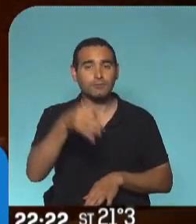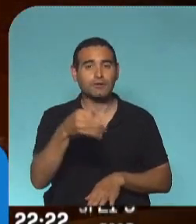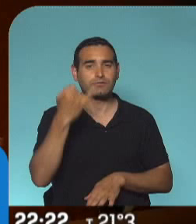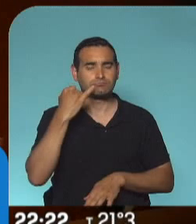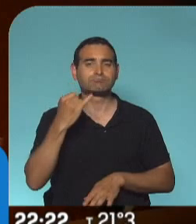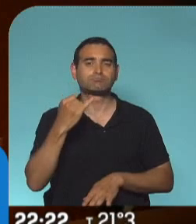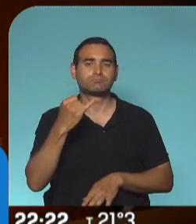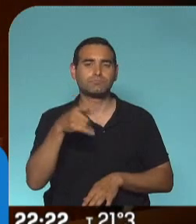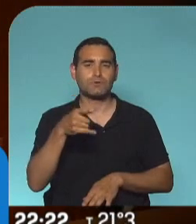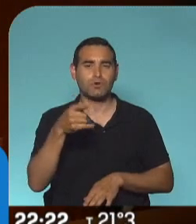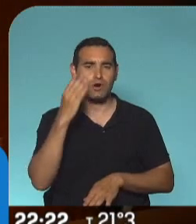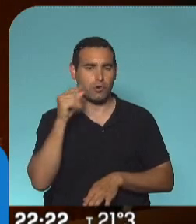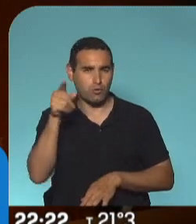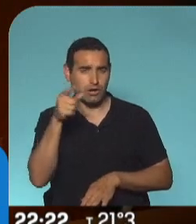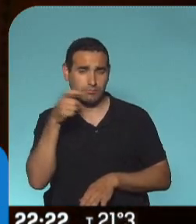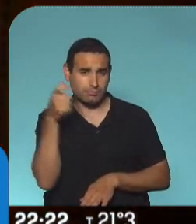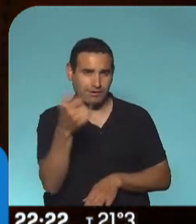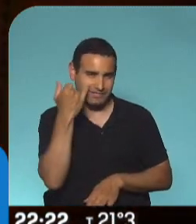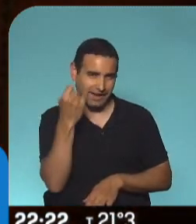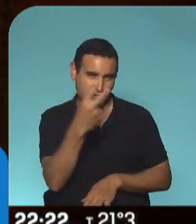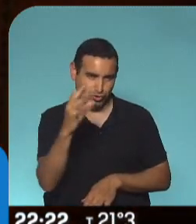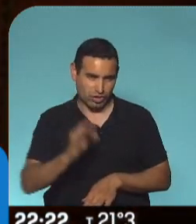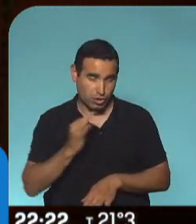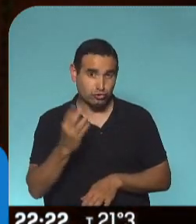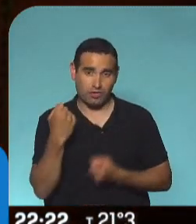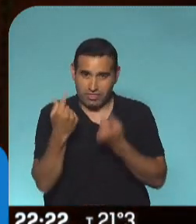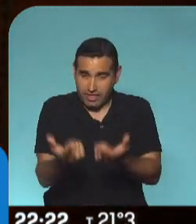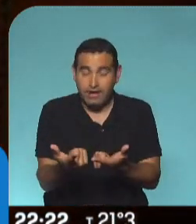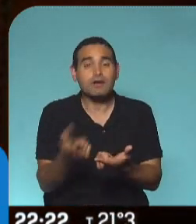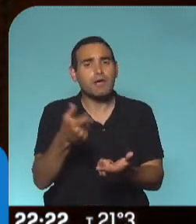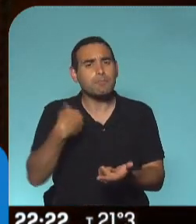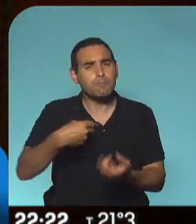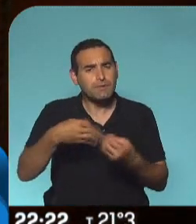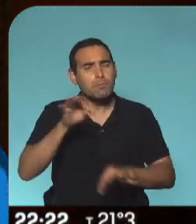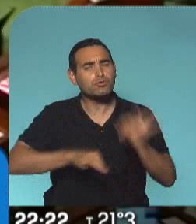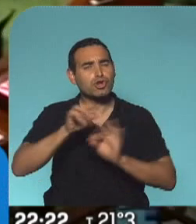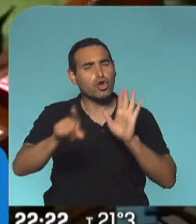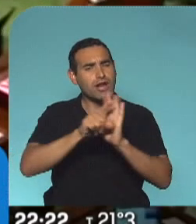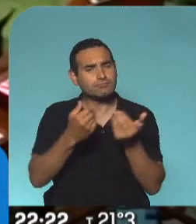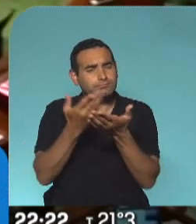devolución por parte del Reino Unido hace ya 22 años, presentó un proyecto de ley que autorizaba la